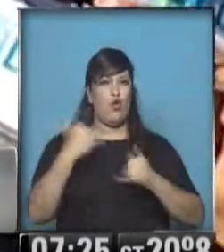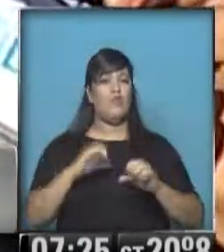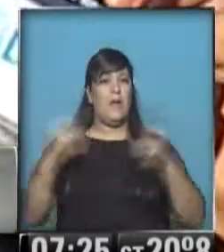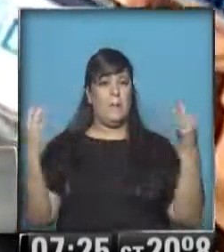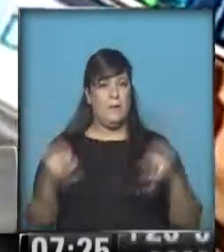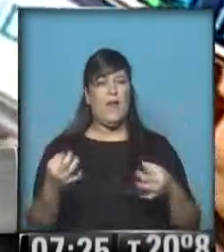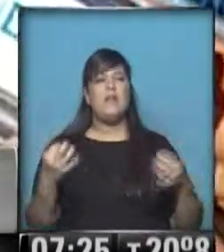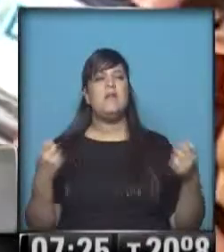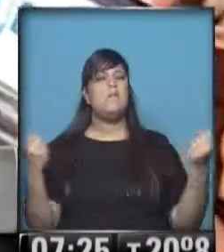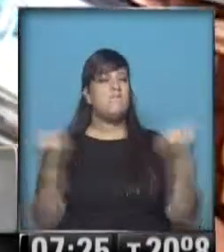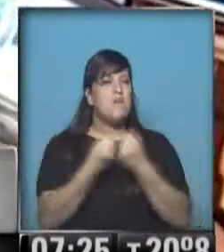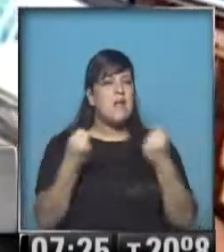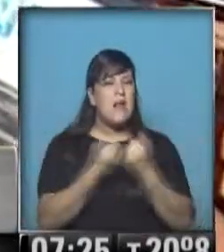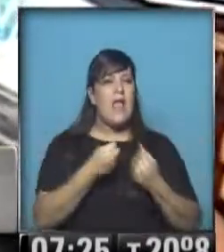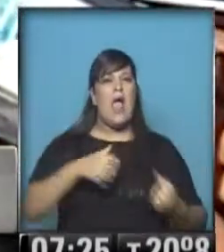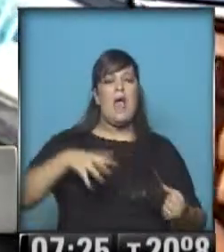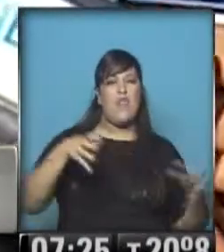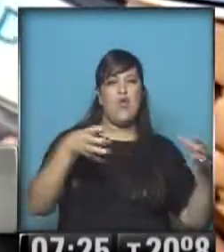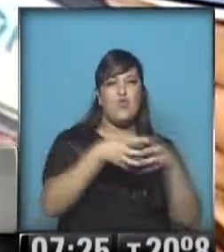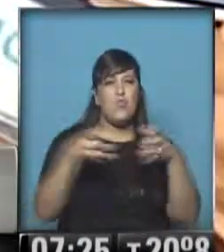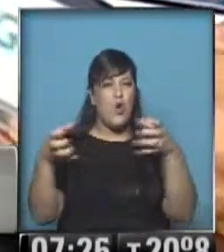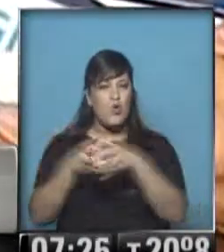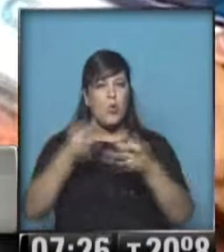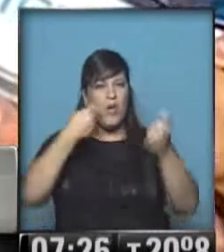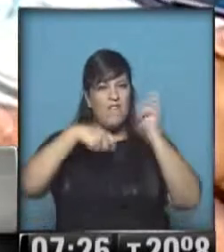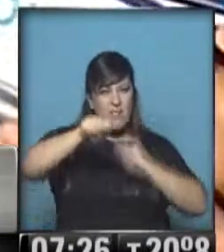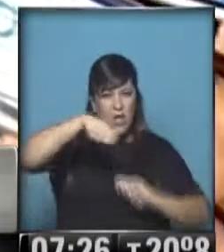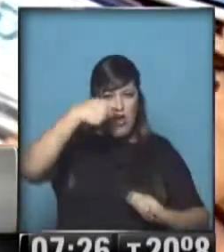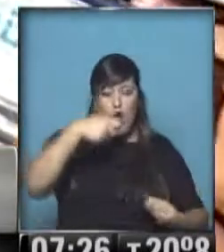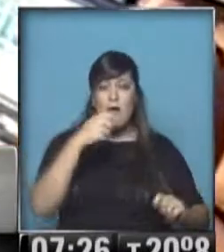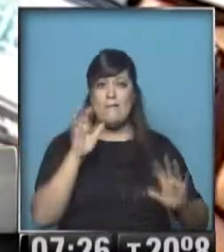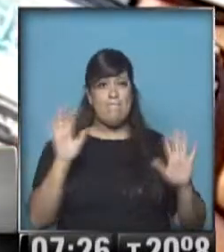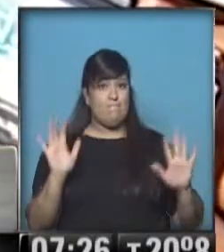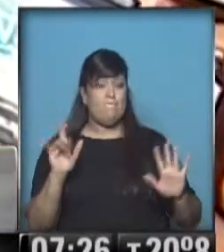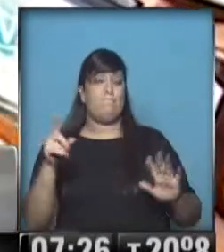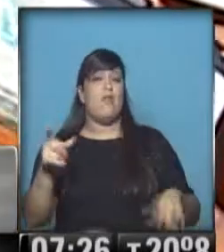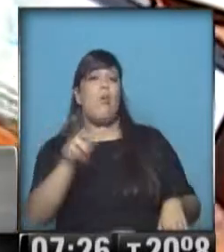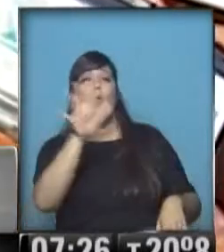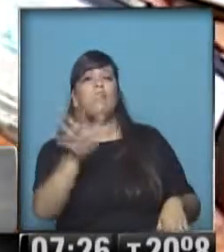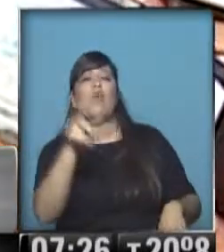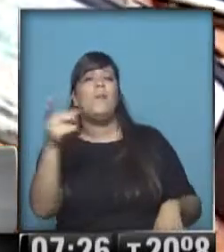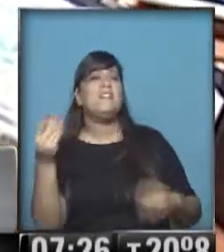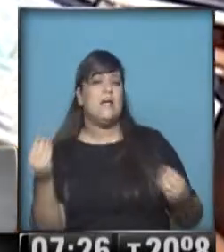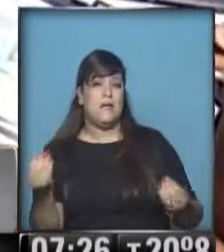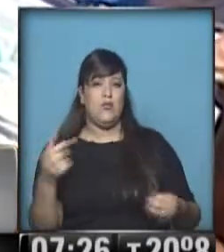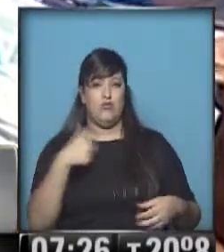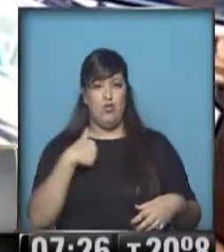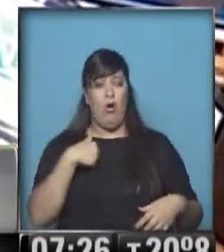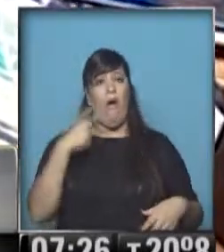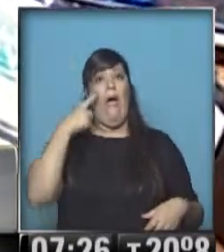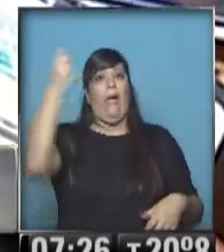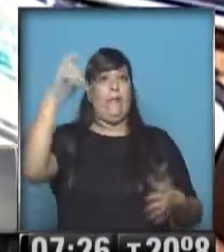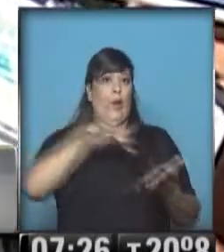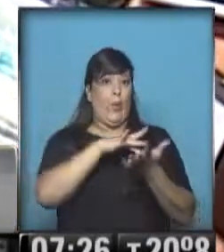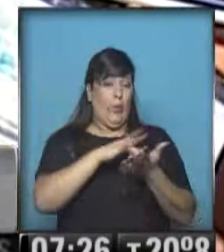¿Es una pelea de bandas narcos? No lo sé, yo no soy adivino. Eso, pero es un hombre de gobierno, ¿qué sospecha, Aníbal? Sí, pero no soy adivino, dejemos